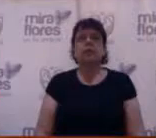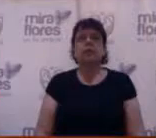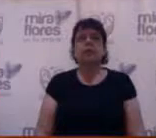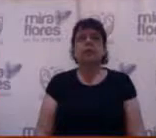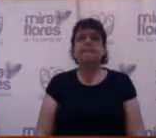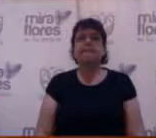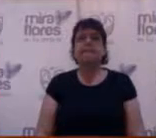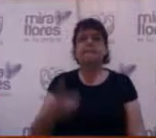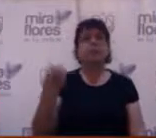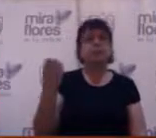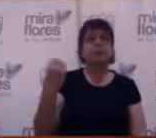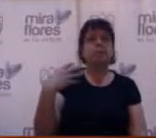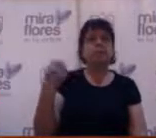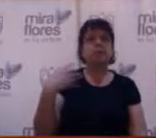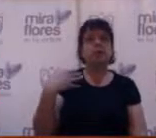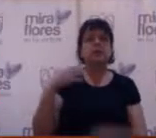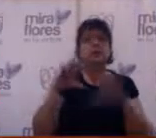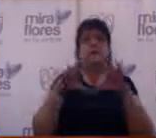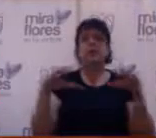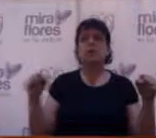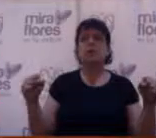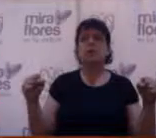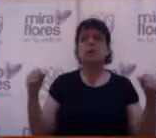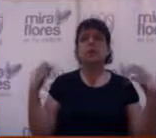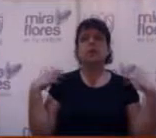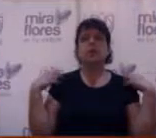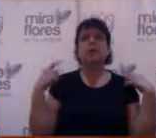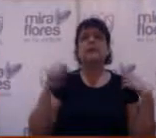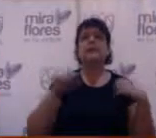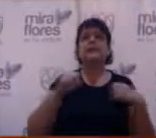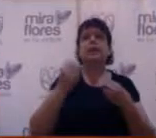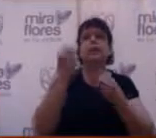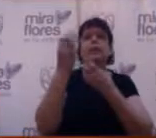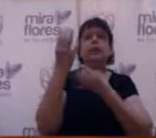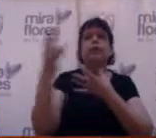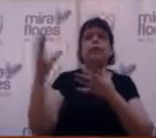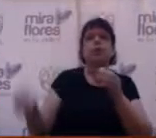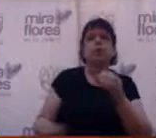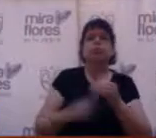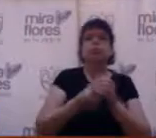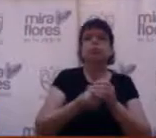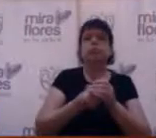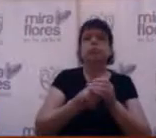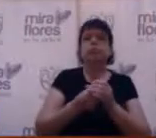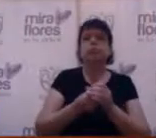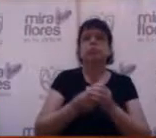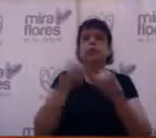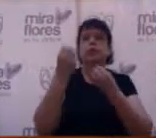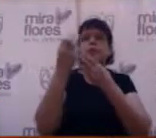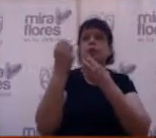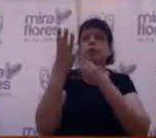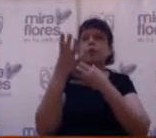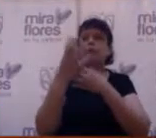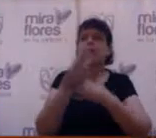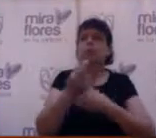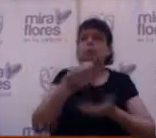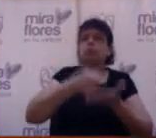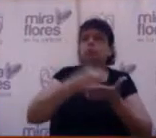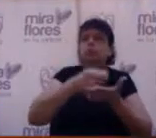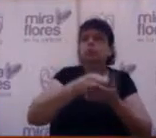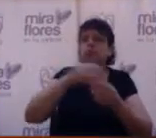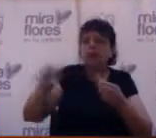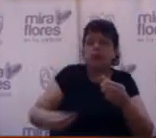Si me comenta nuestra secretaria general que hay un informe adicional. Informe de la ejecución presupuestal respecto a ingresos y